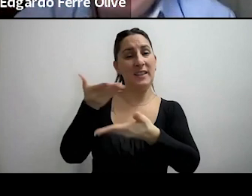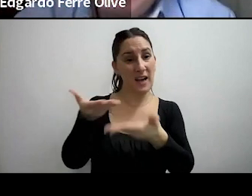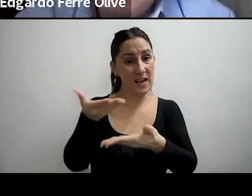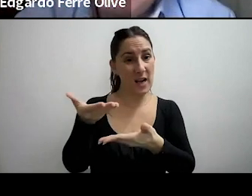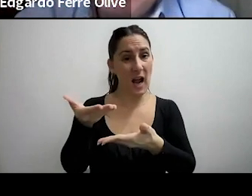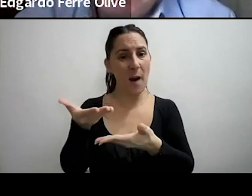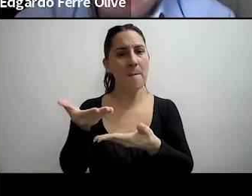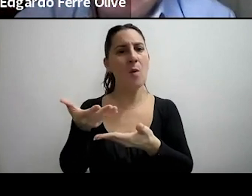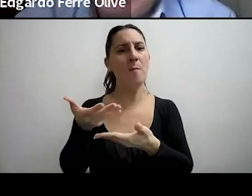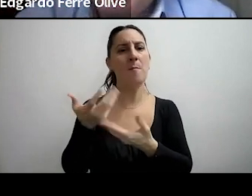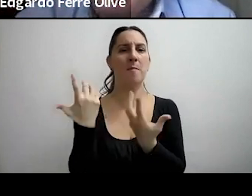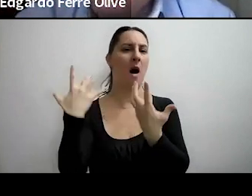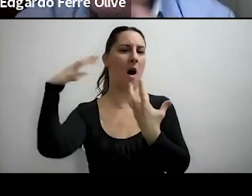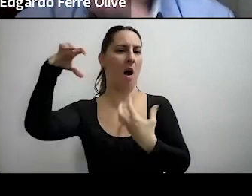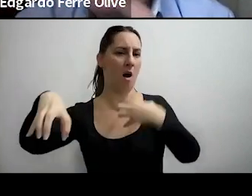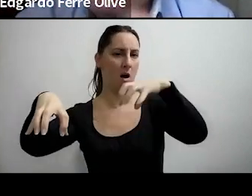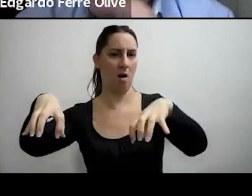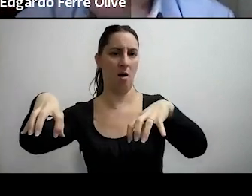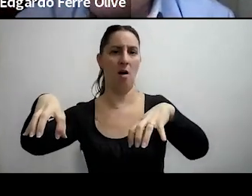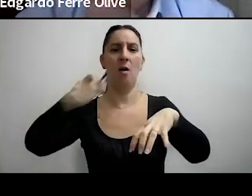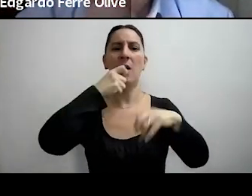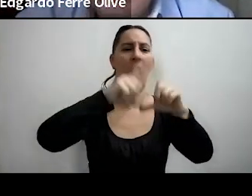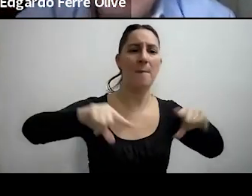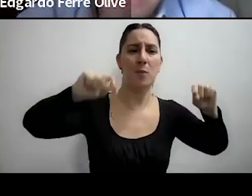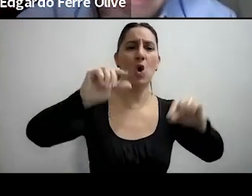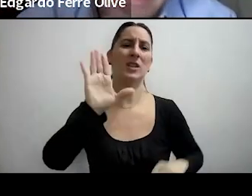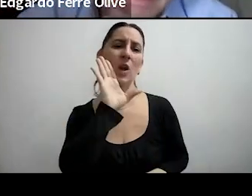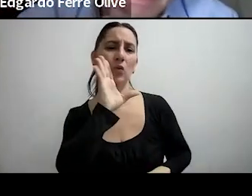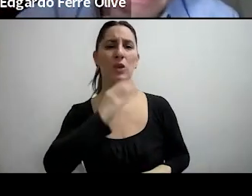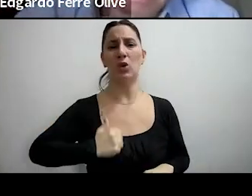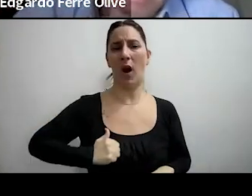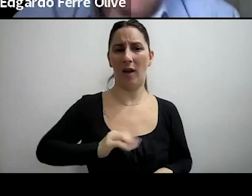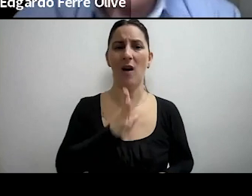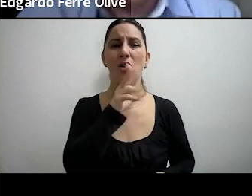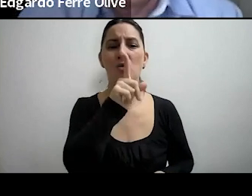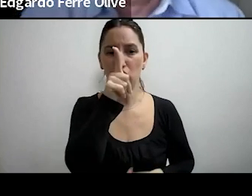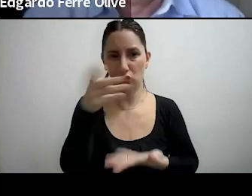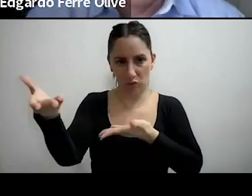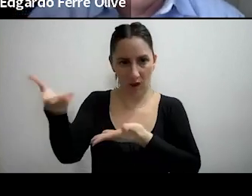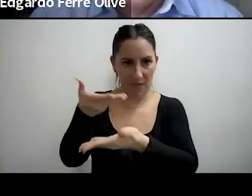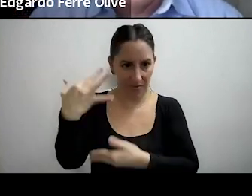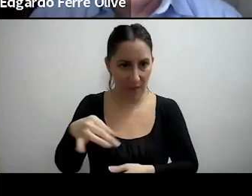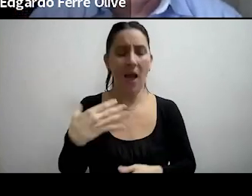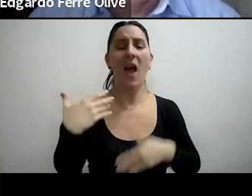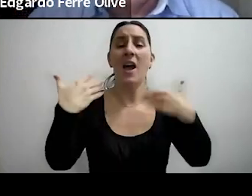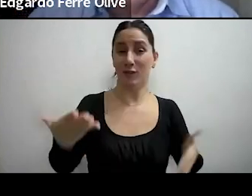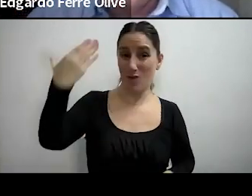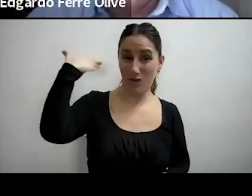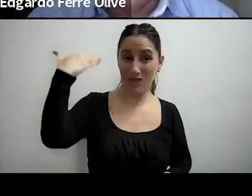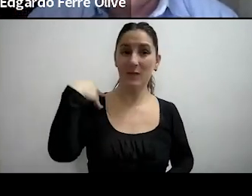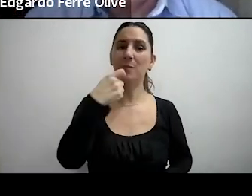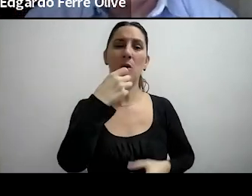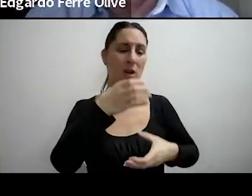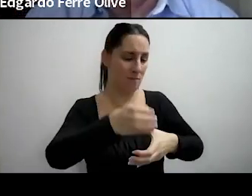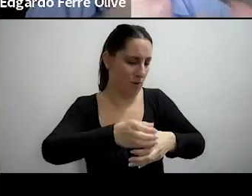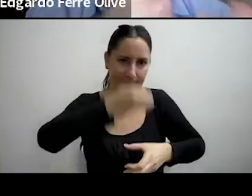partes obligadas al protocolo. Por ejemplo, Japón, Estados Unidos, Canadá, Rusia, etc. Entonces, ¿qué pasaba? Si en base a